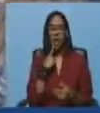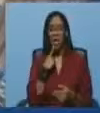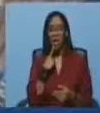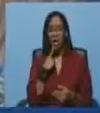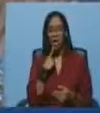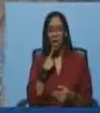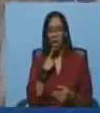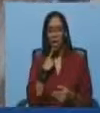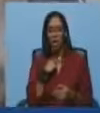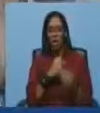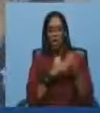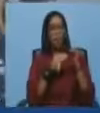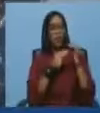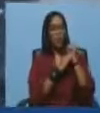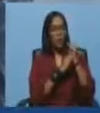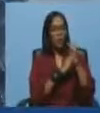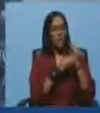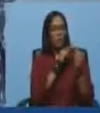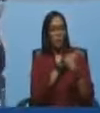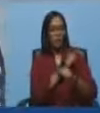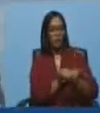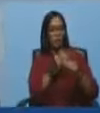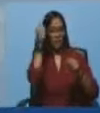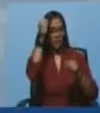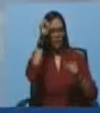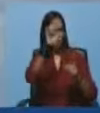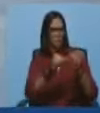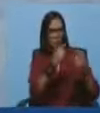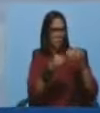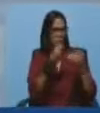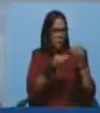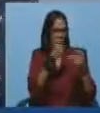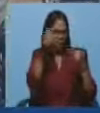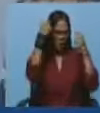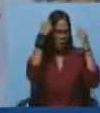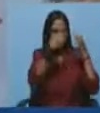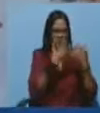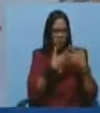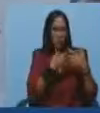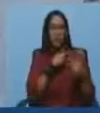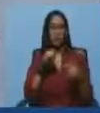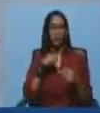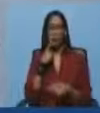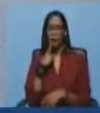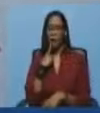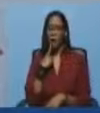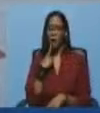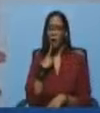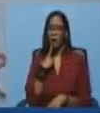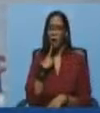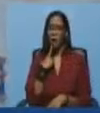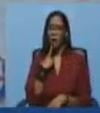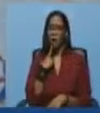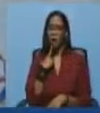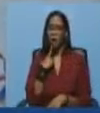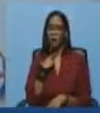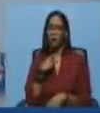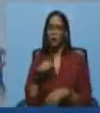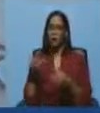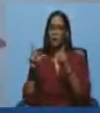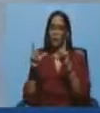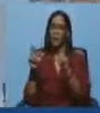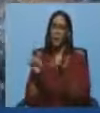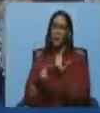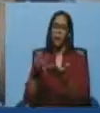los que analicen, sean los poderosos los que piensen, sean los poderosos los que concienticen y nosotros estemos ahí viendo la pantalla así como unos tontos. Dándole